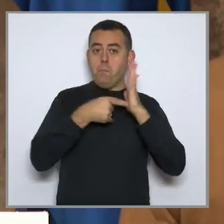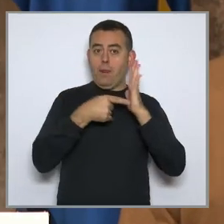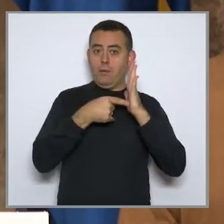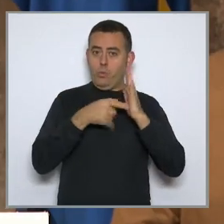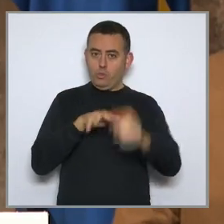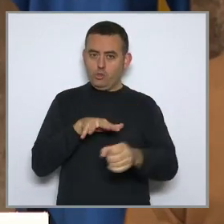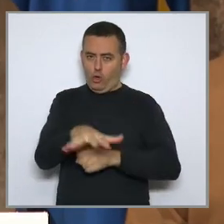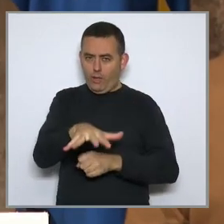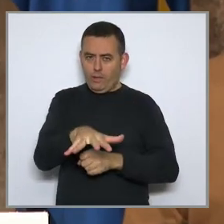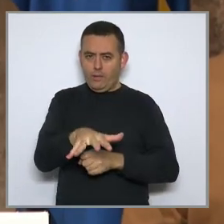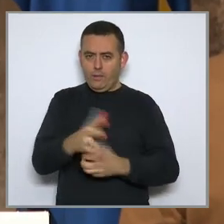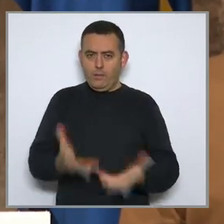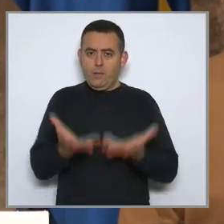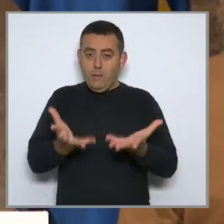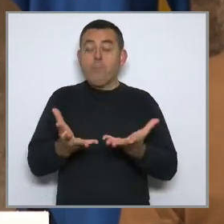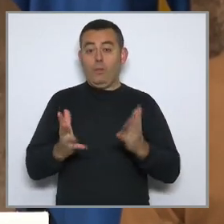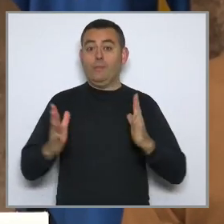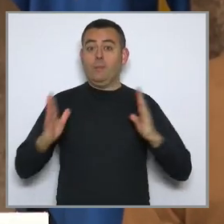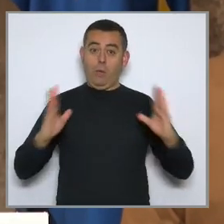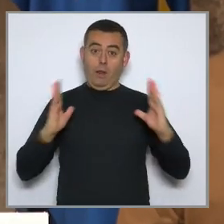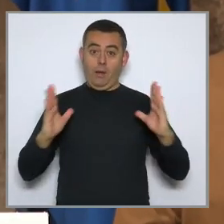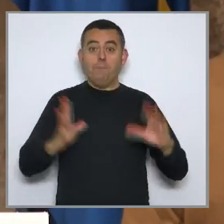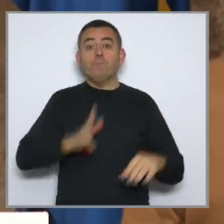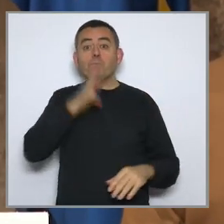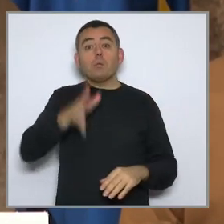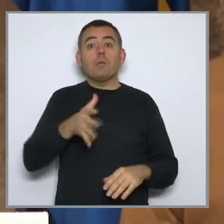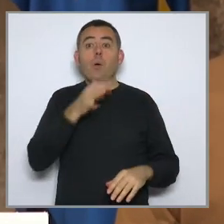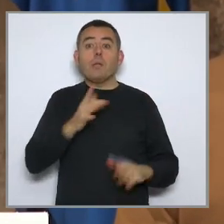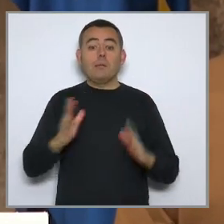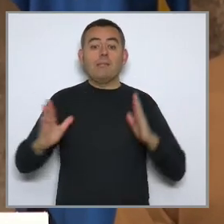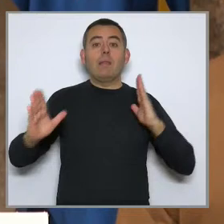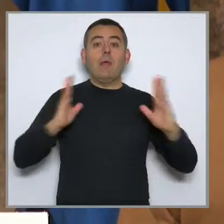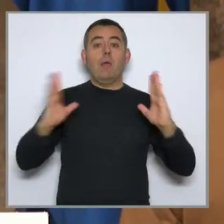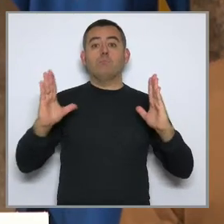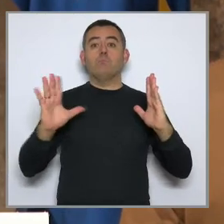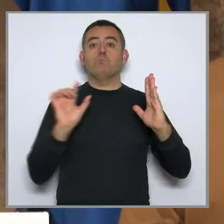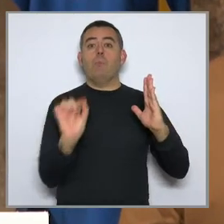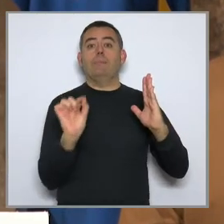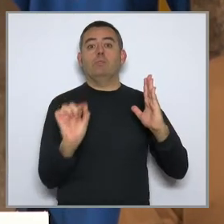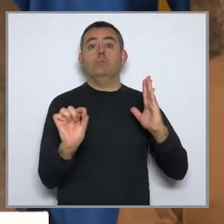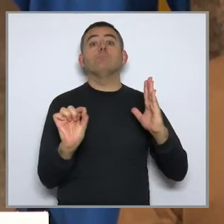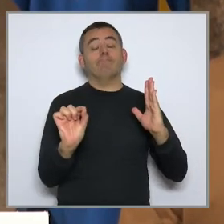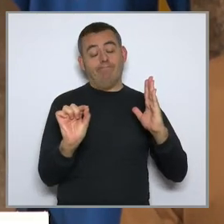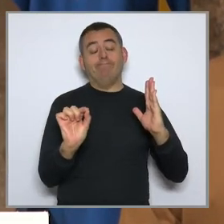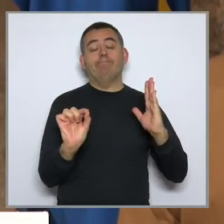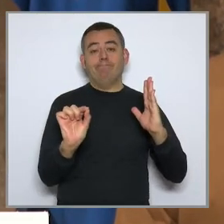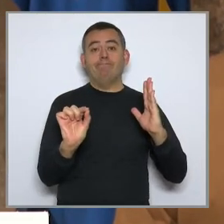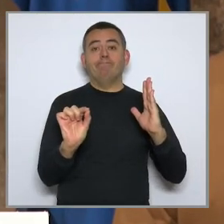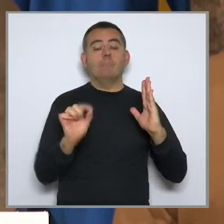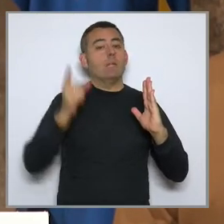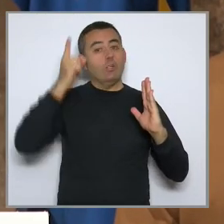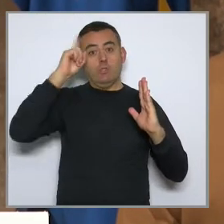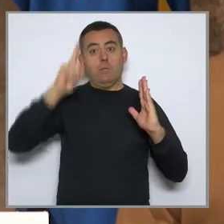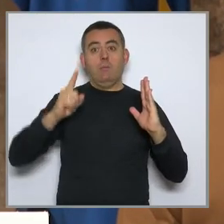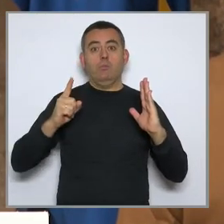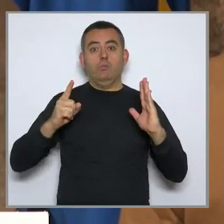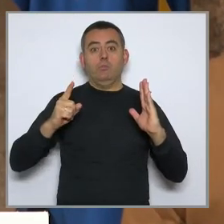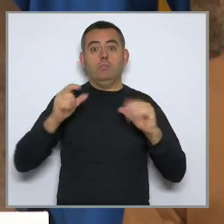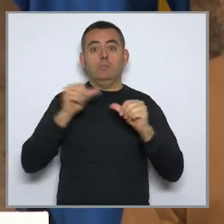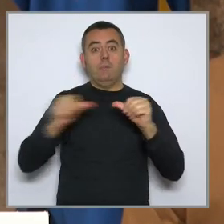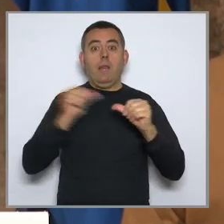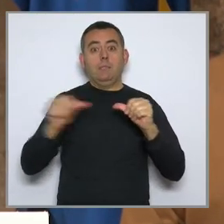entre otras cosas, porque estamos en el momento y no sabemos conforme van a situarnos las siguientes